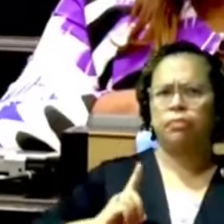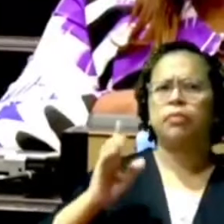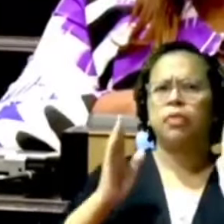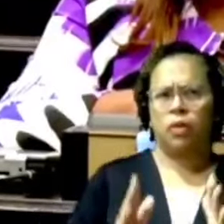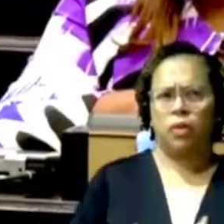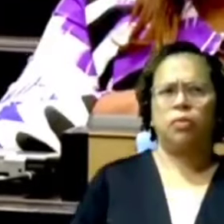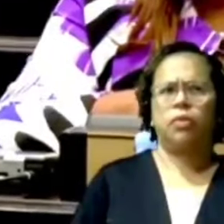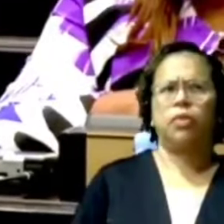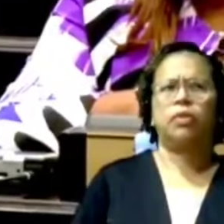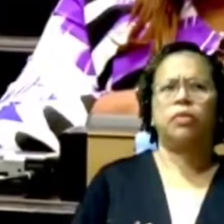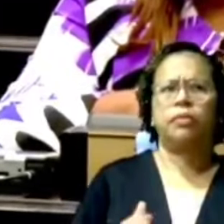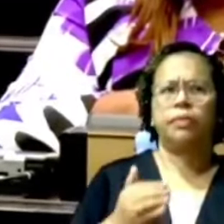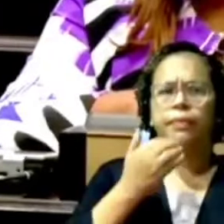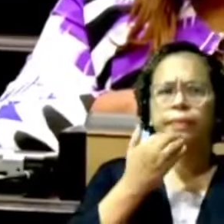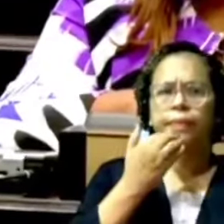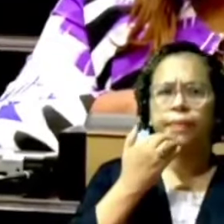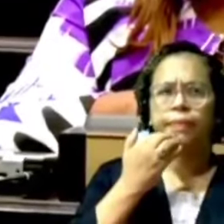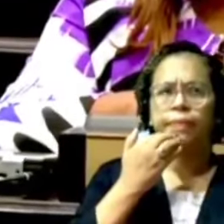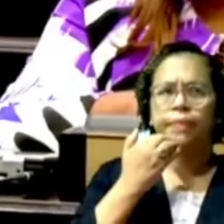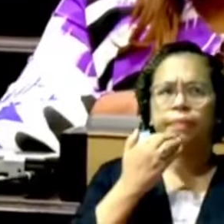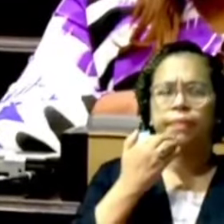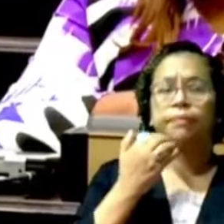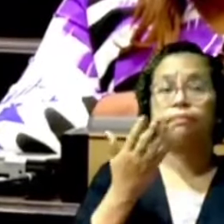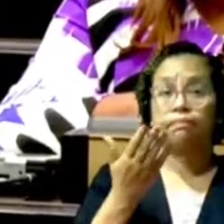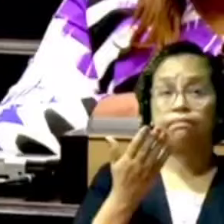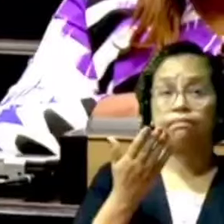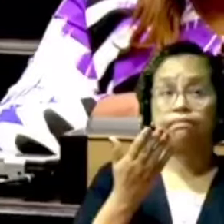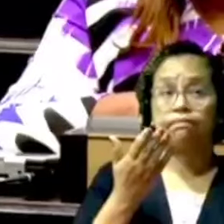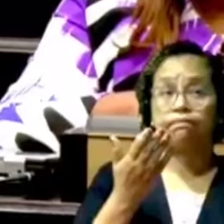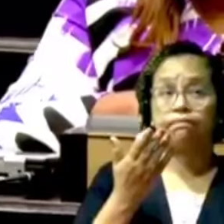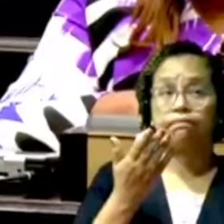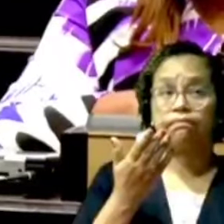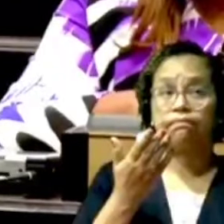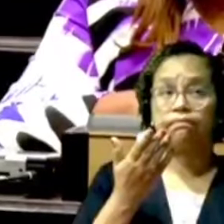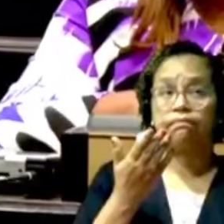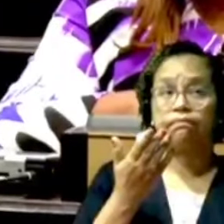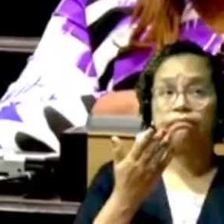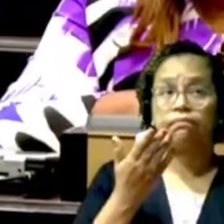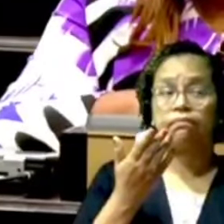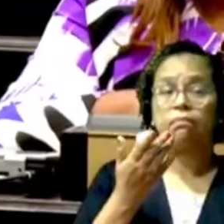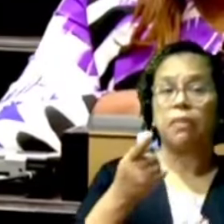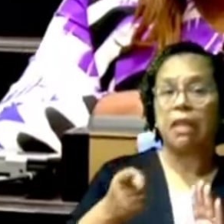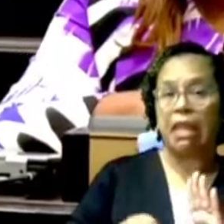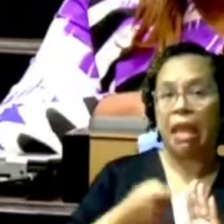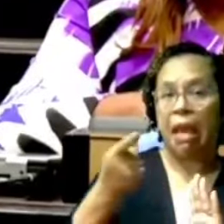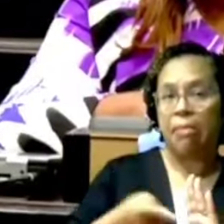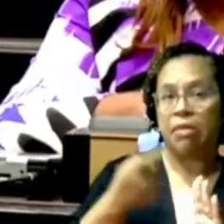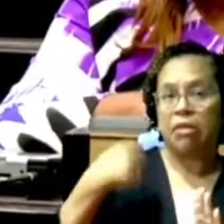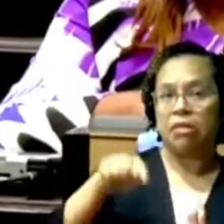diputados. Y a veces hacemos leña del árbol